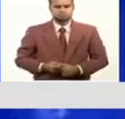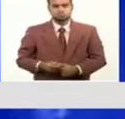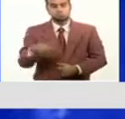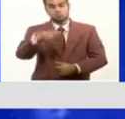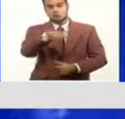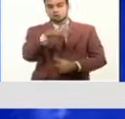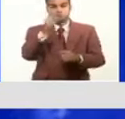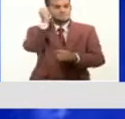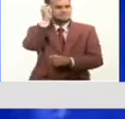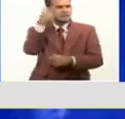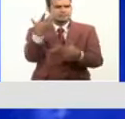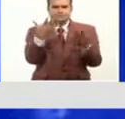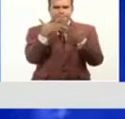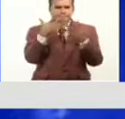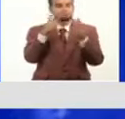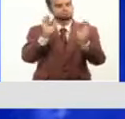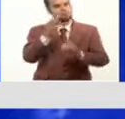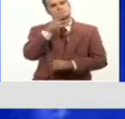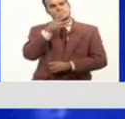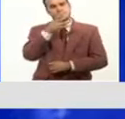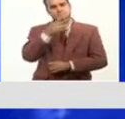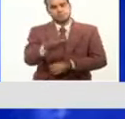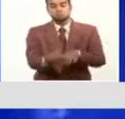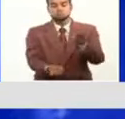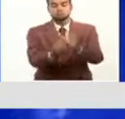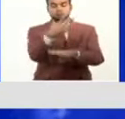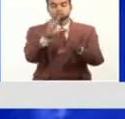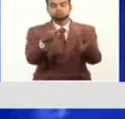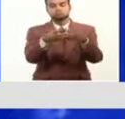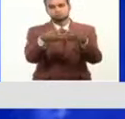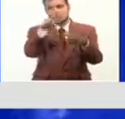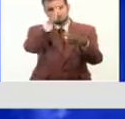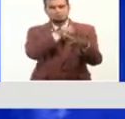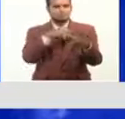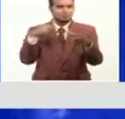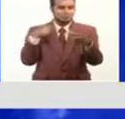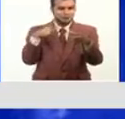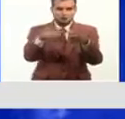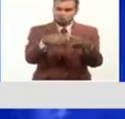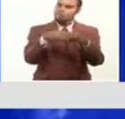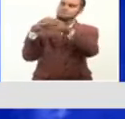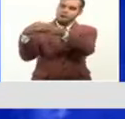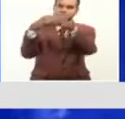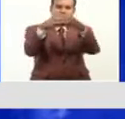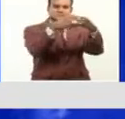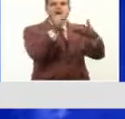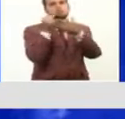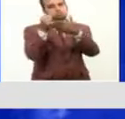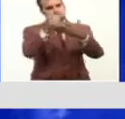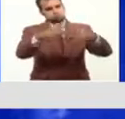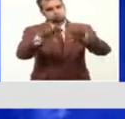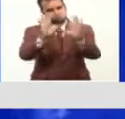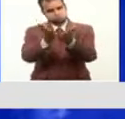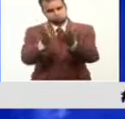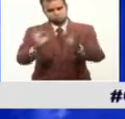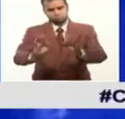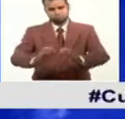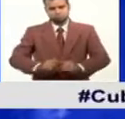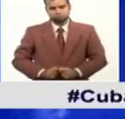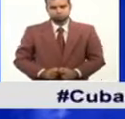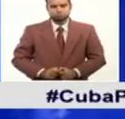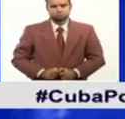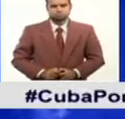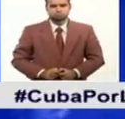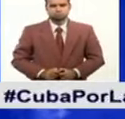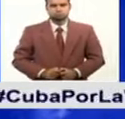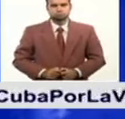comandante, siempre la creación de la brigada Henry Reed, del desarrollo de esta actividad, que además, reitero, en